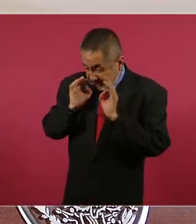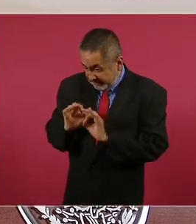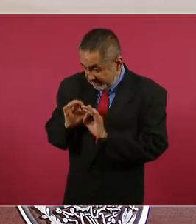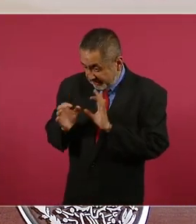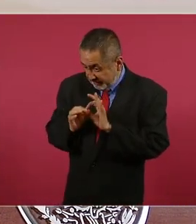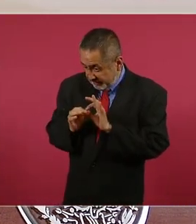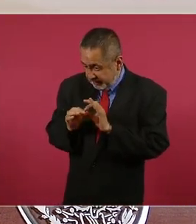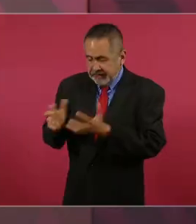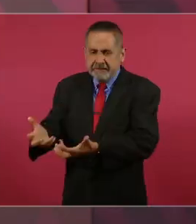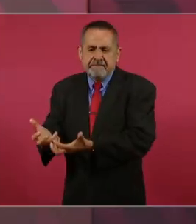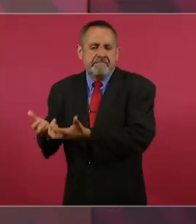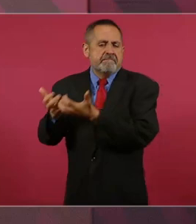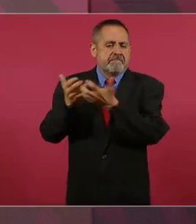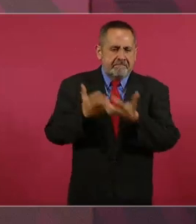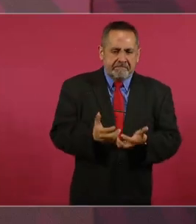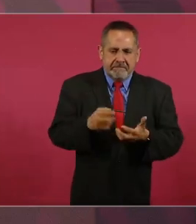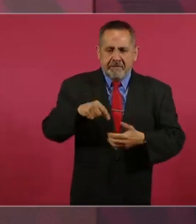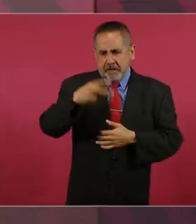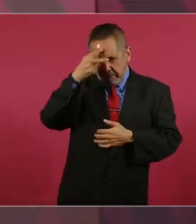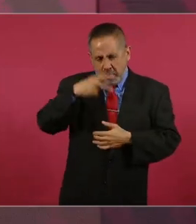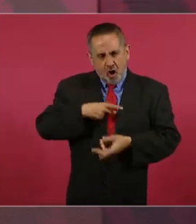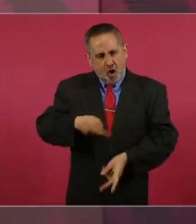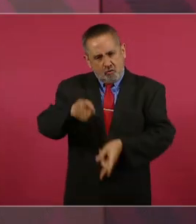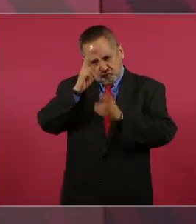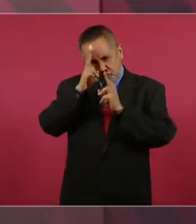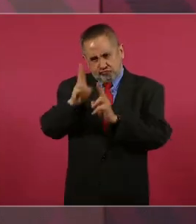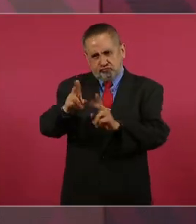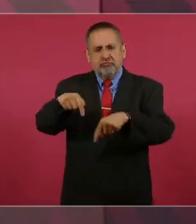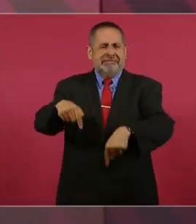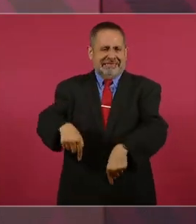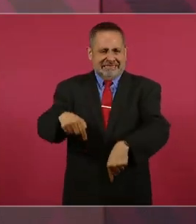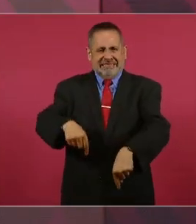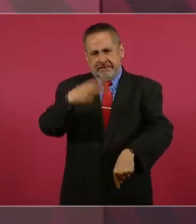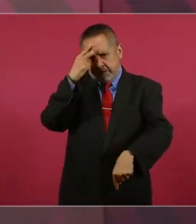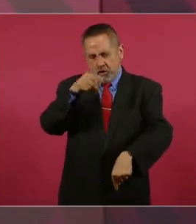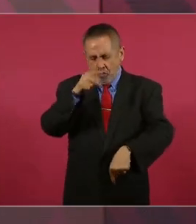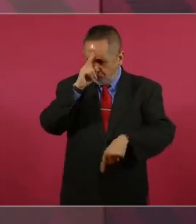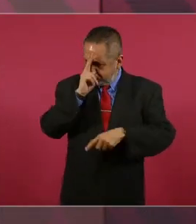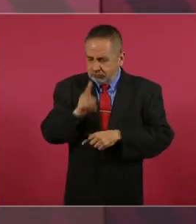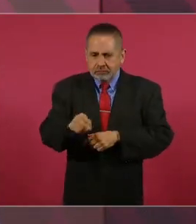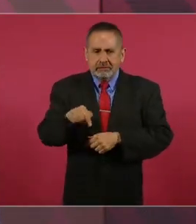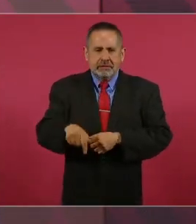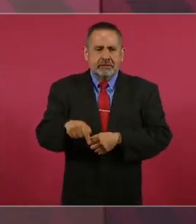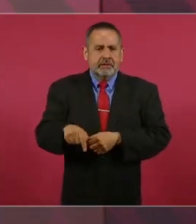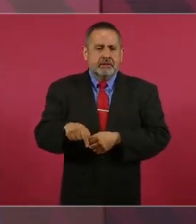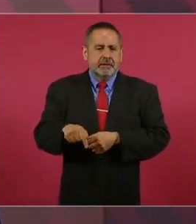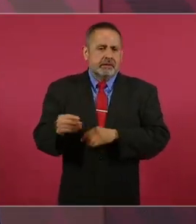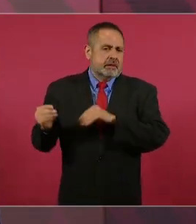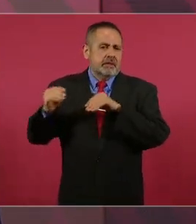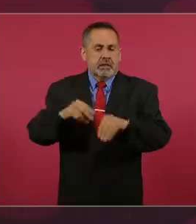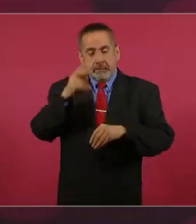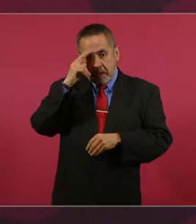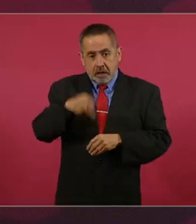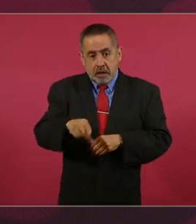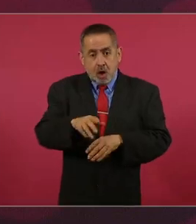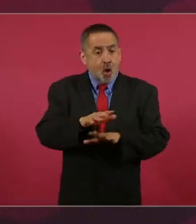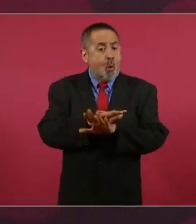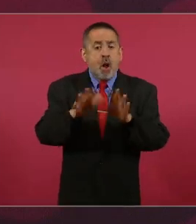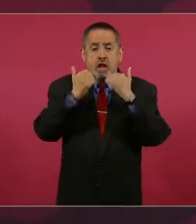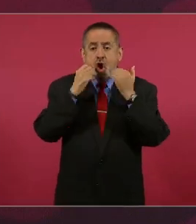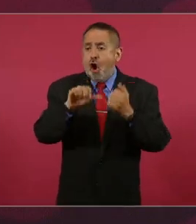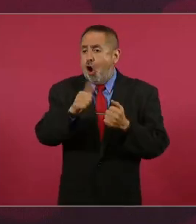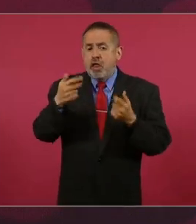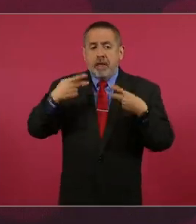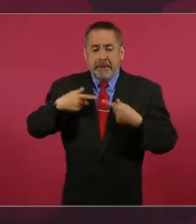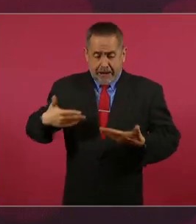traerlo para hacerle su homenaje y traerlo a México. Y cualquier